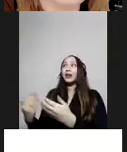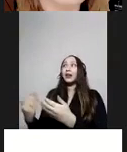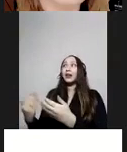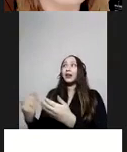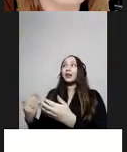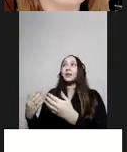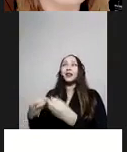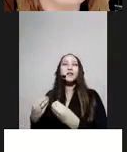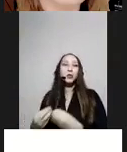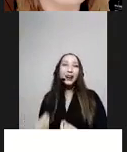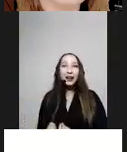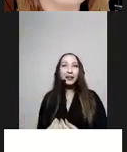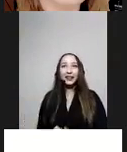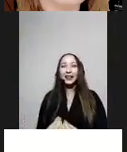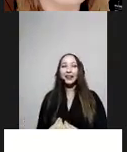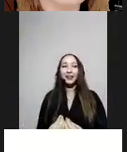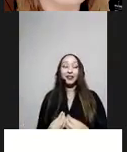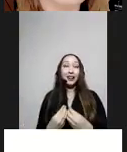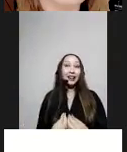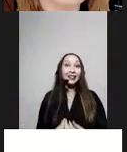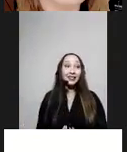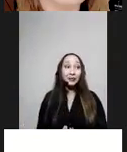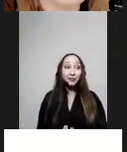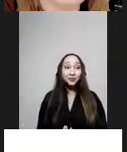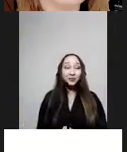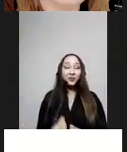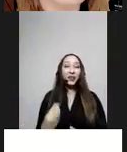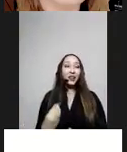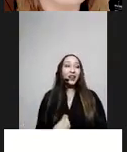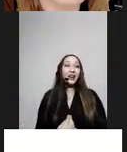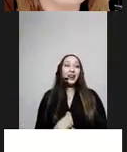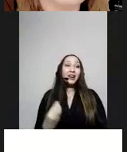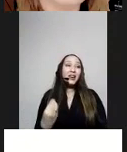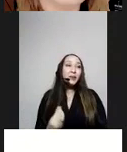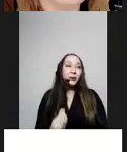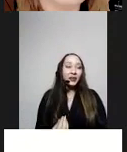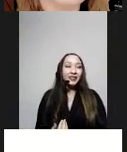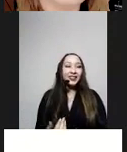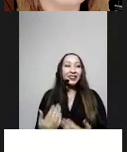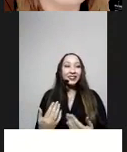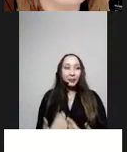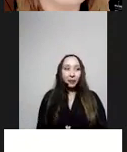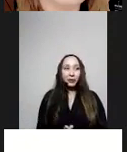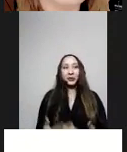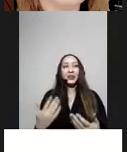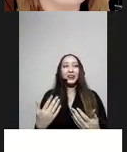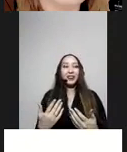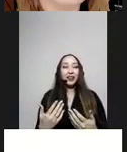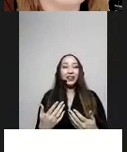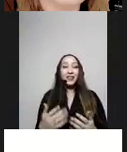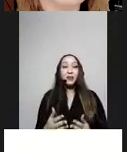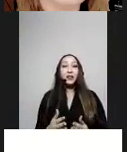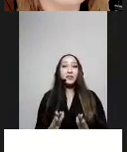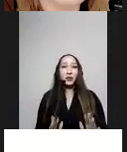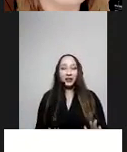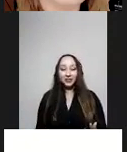nunca terminé de disfrutar la meta que alcancé. Es importante que sepamos que